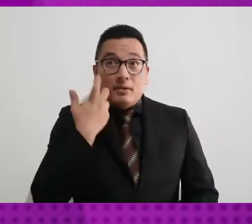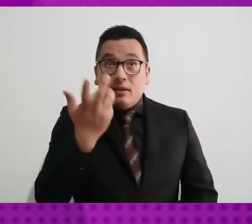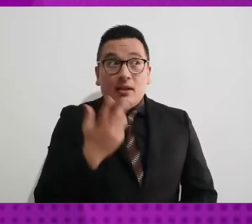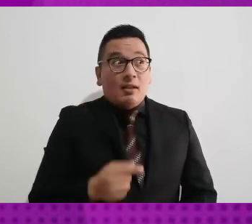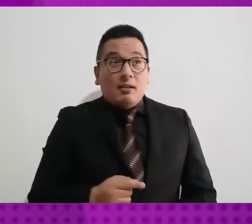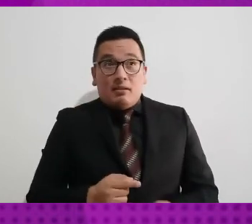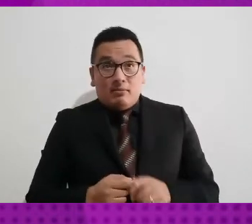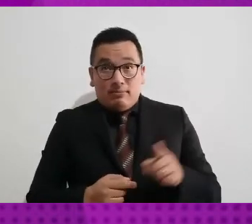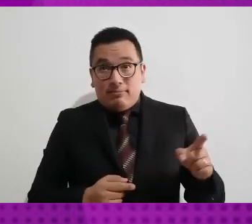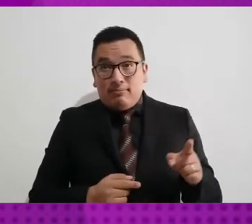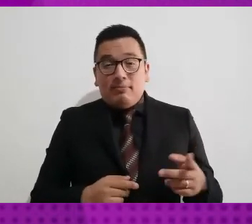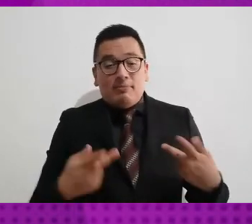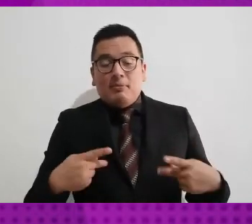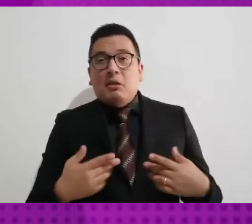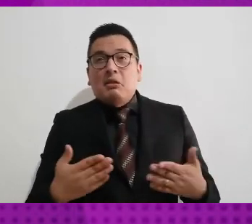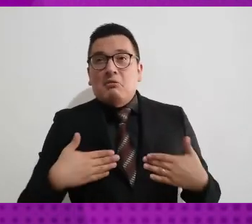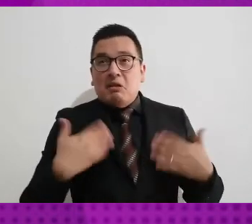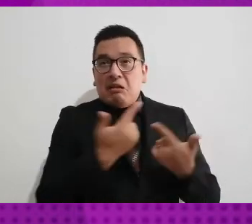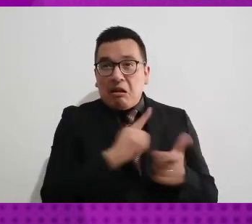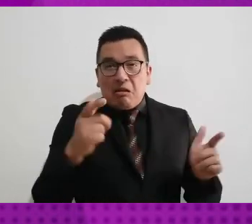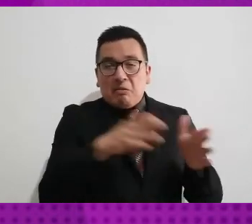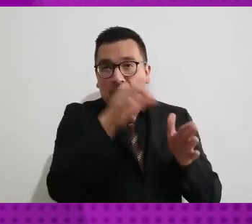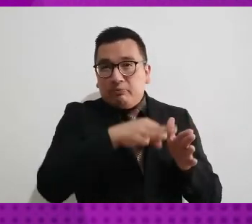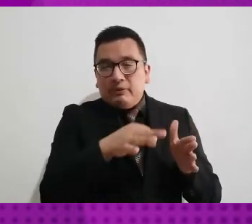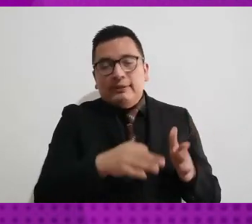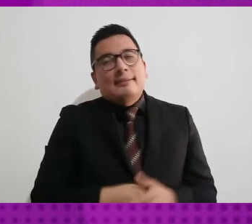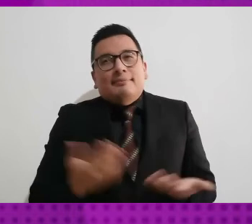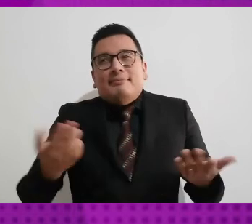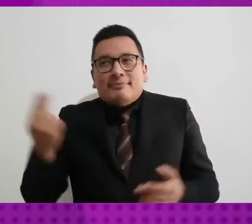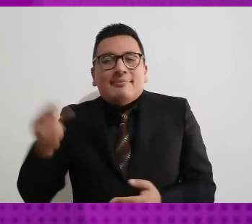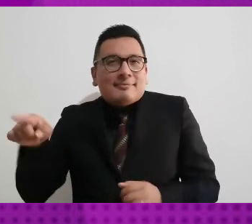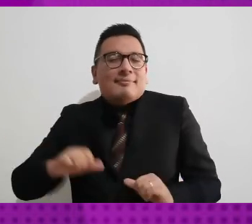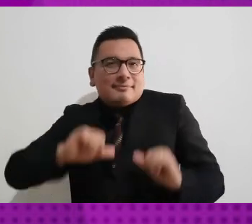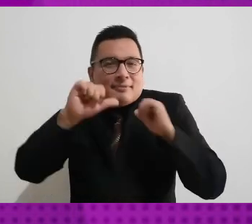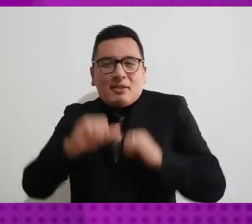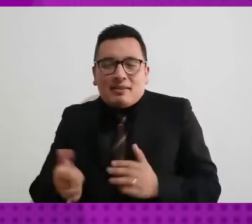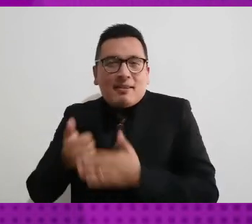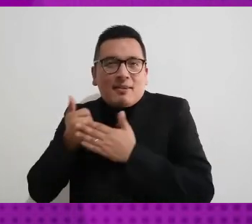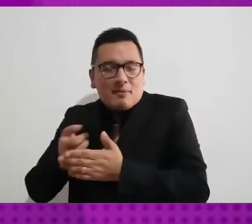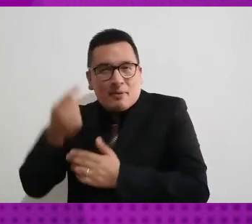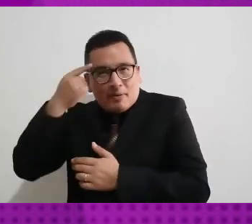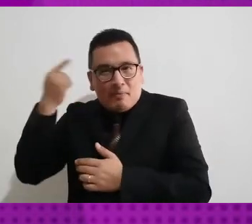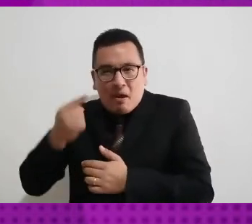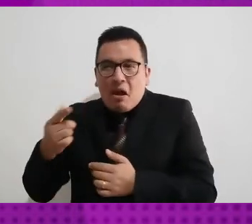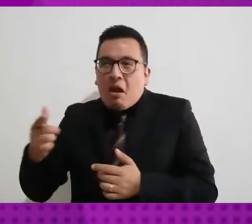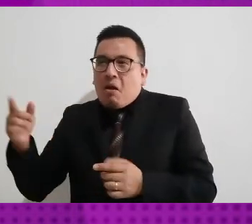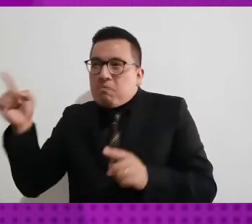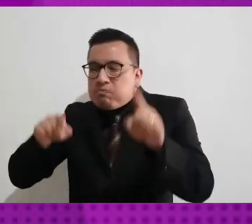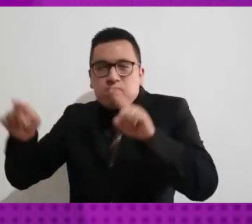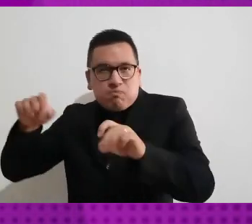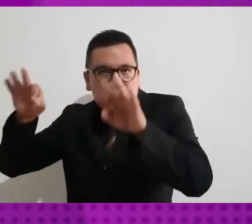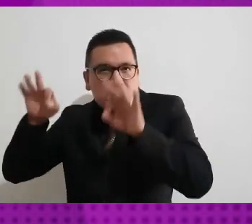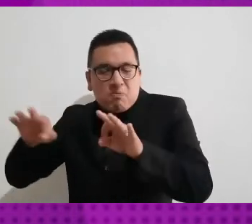haber elecciones libres. Tiene que haber un contexto de seguridad, tiene que haber un contexto de